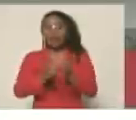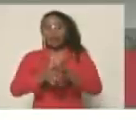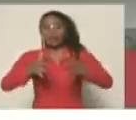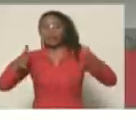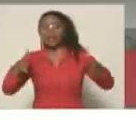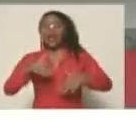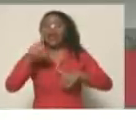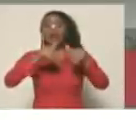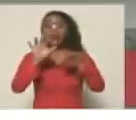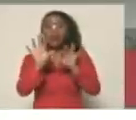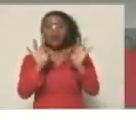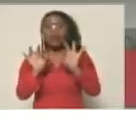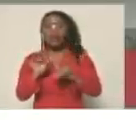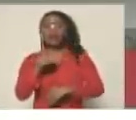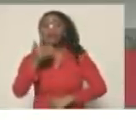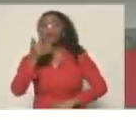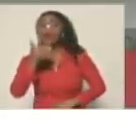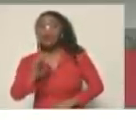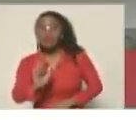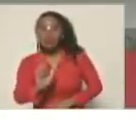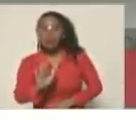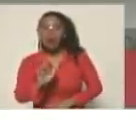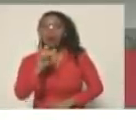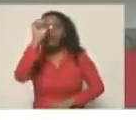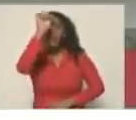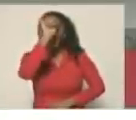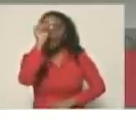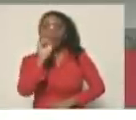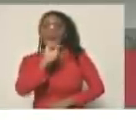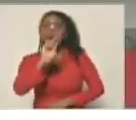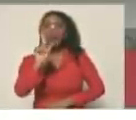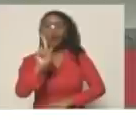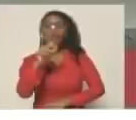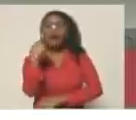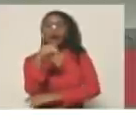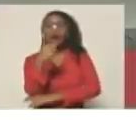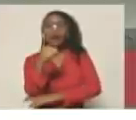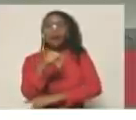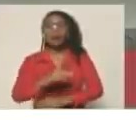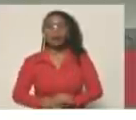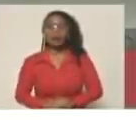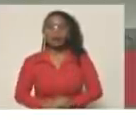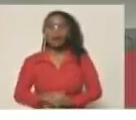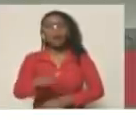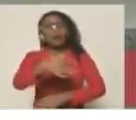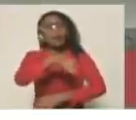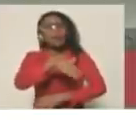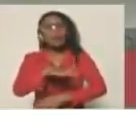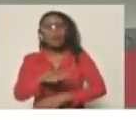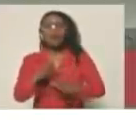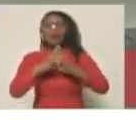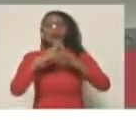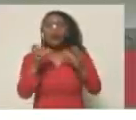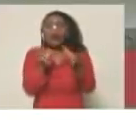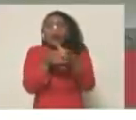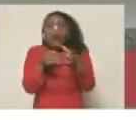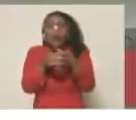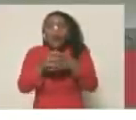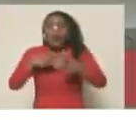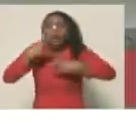megaelecciones del próximo domingo 21 de noviembre, donde todos los partidos